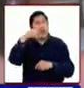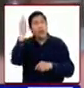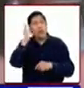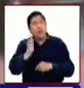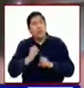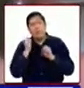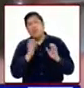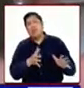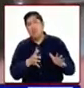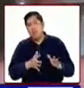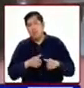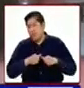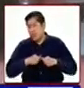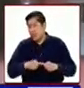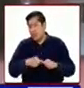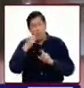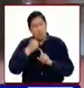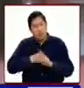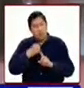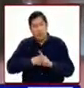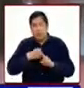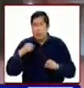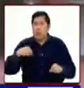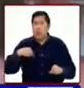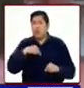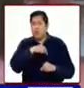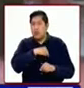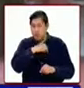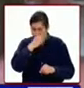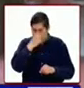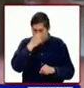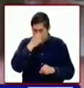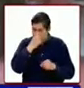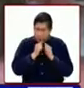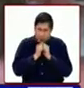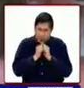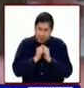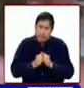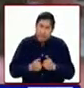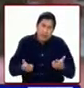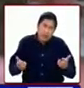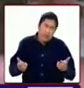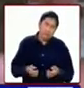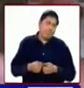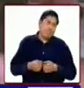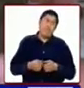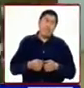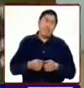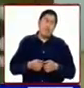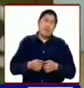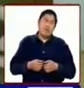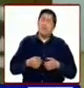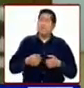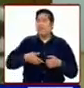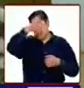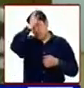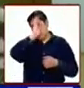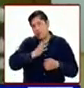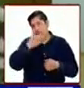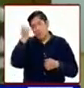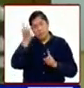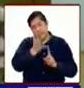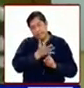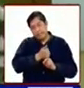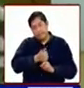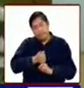Nunca tiró la toalla, él continuó batallando junto con nosotros y nosotros con él, entonces hasta que Dios decidió